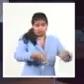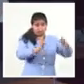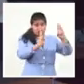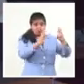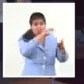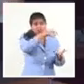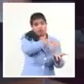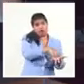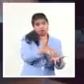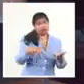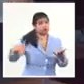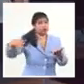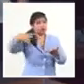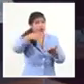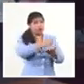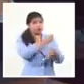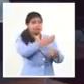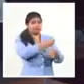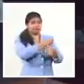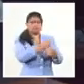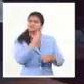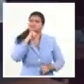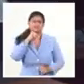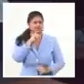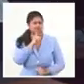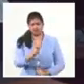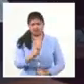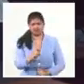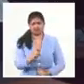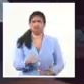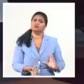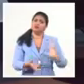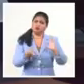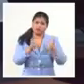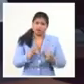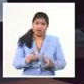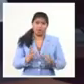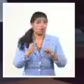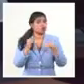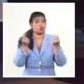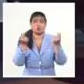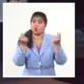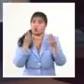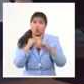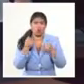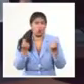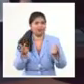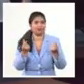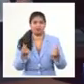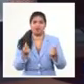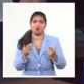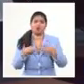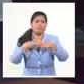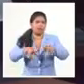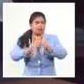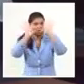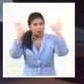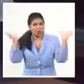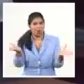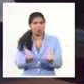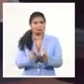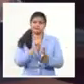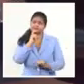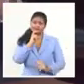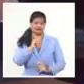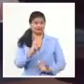puede abarcar, porque estamos trabajando en las prioridades que van más rápido, recuperación de generación, no puede abarcar todos los sistemas